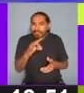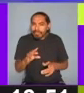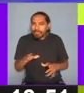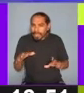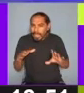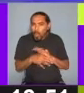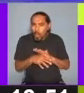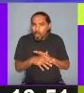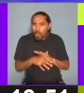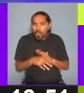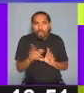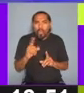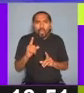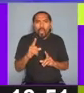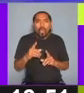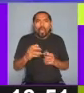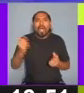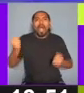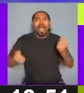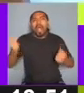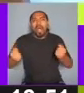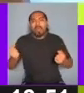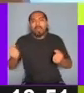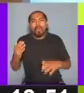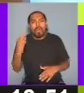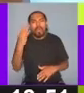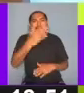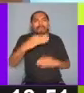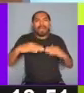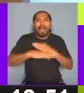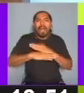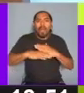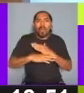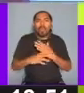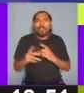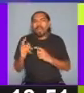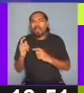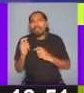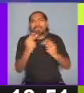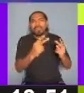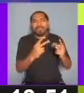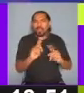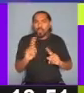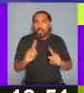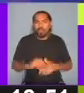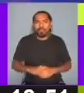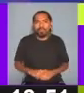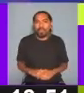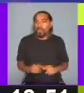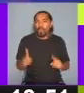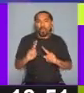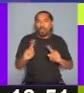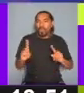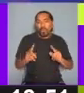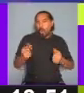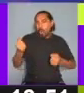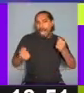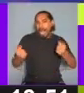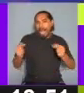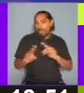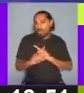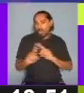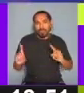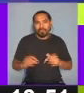ejemplo, en la radio, los camiones que trasladan vehículos, ¿no? No. Hay un anexo 1 que